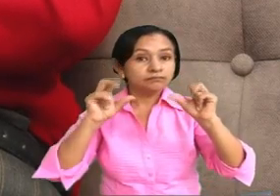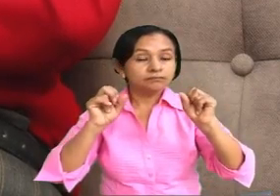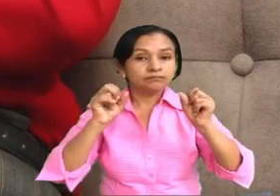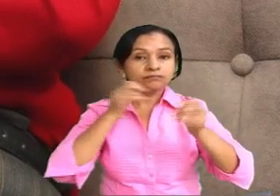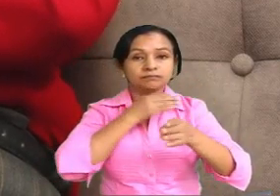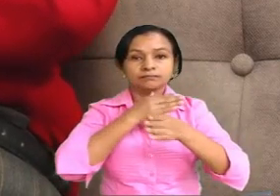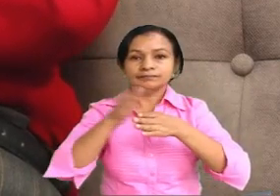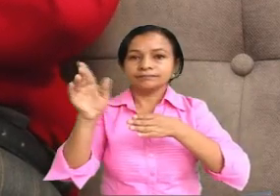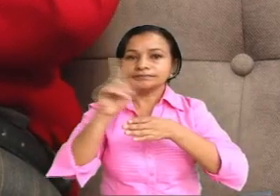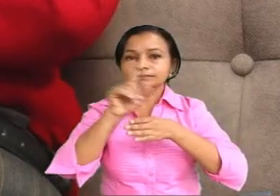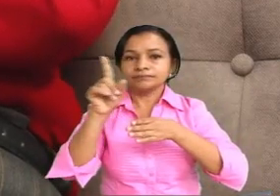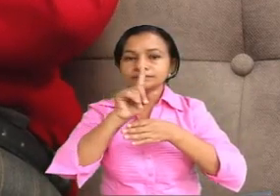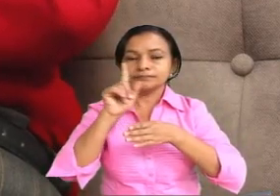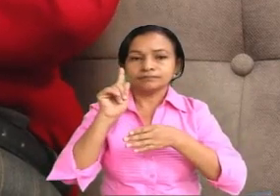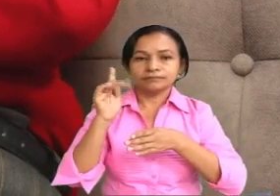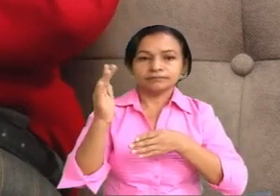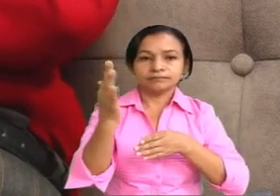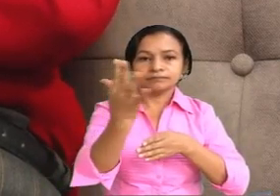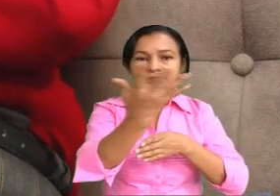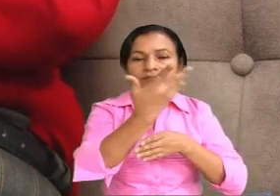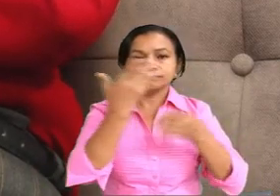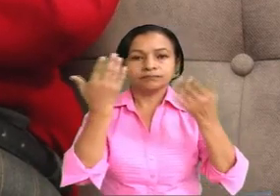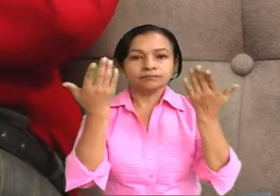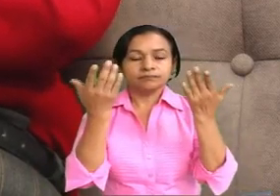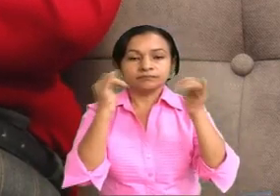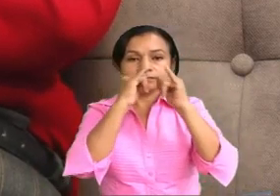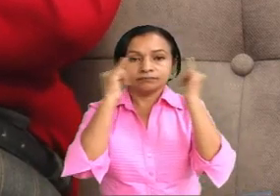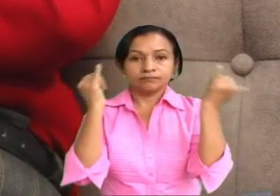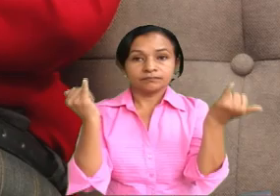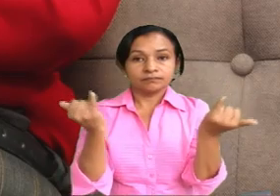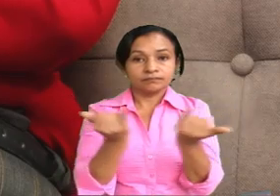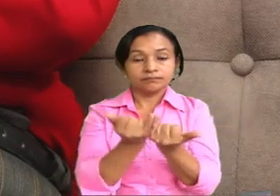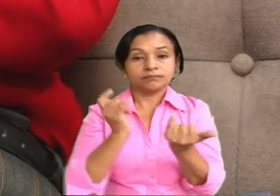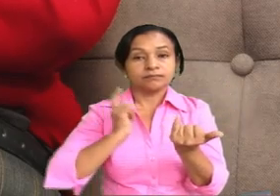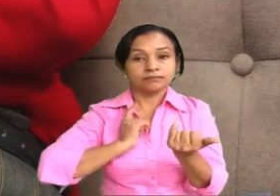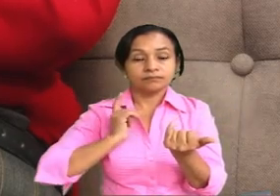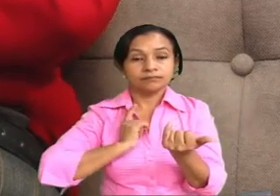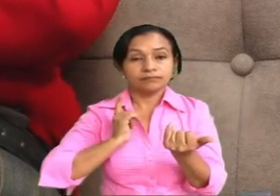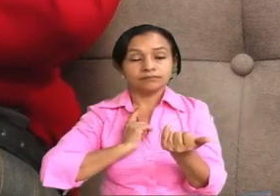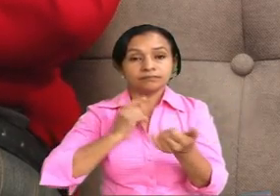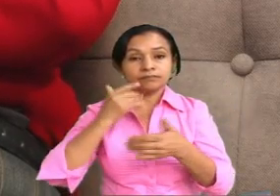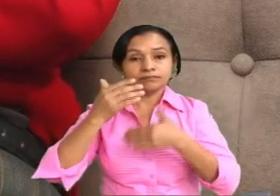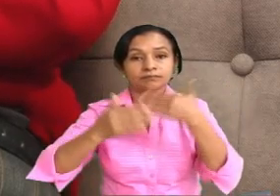ajeno a todos los tratados internacionales que ha ido ratificando